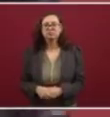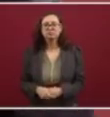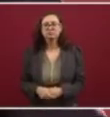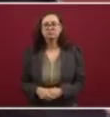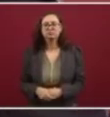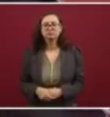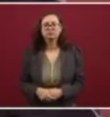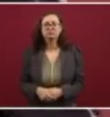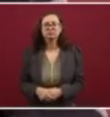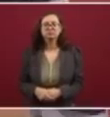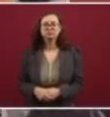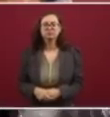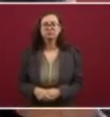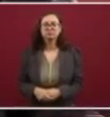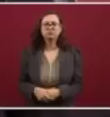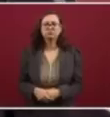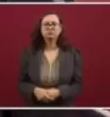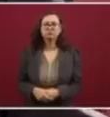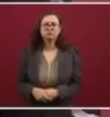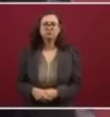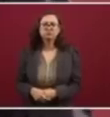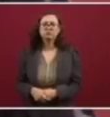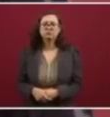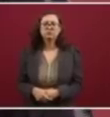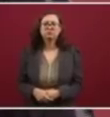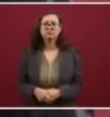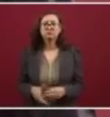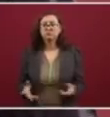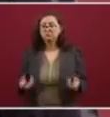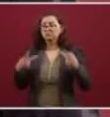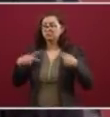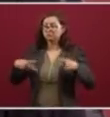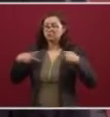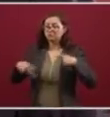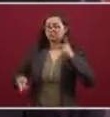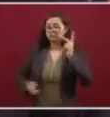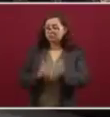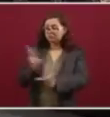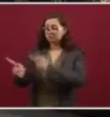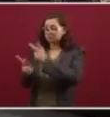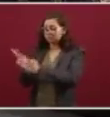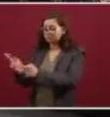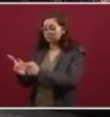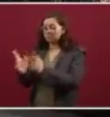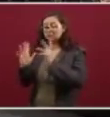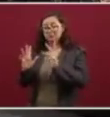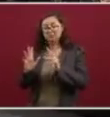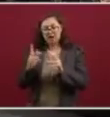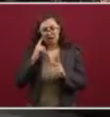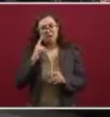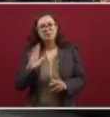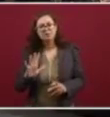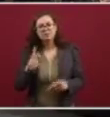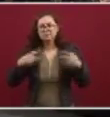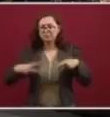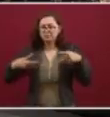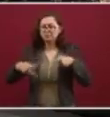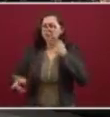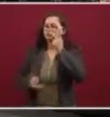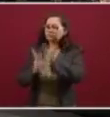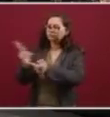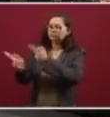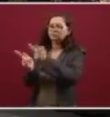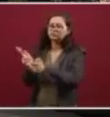pues vamos a preguntarle a la gente. Si se llevara a cabo esa consulta,